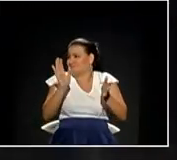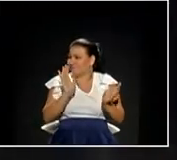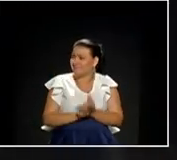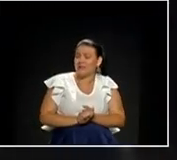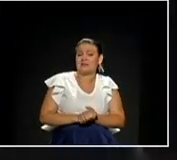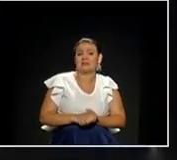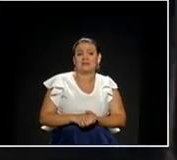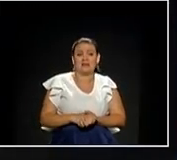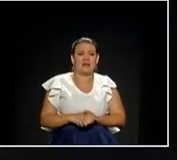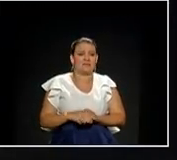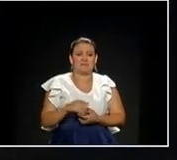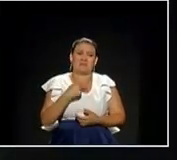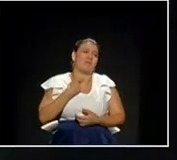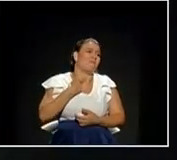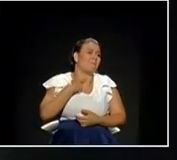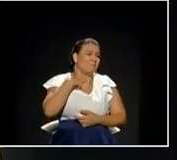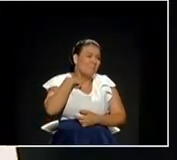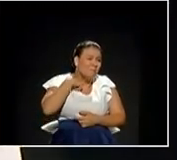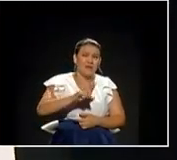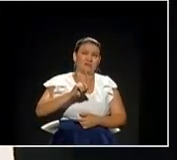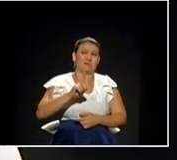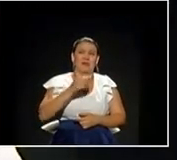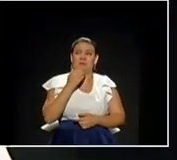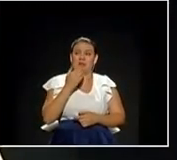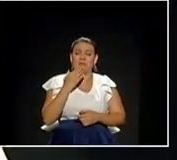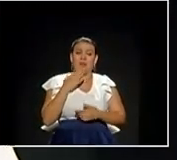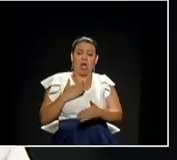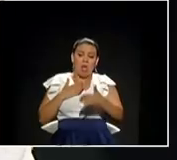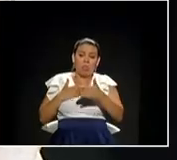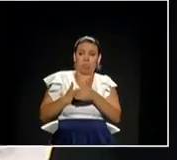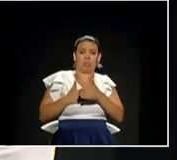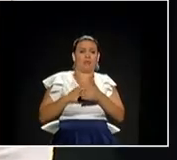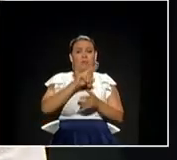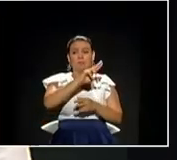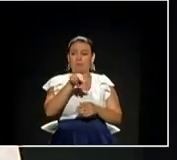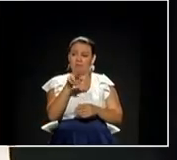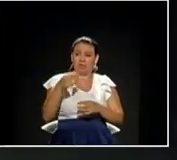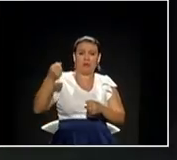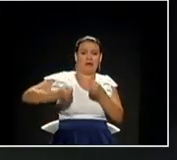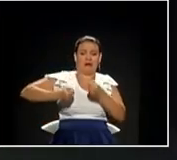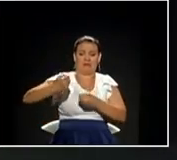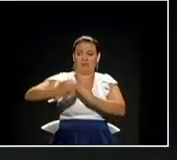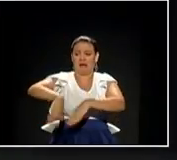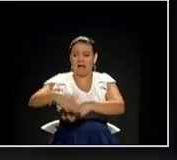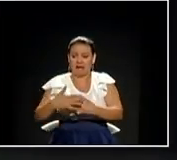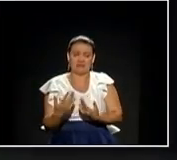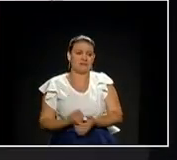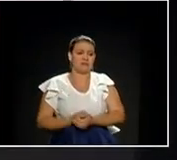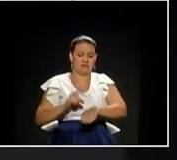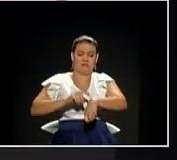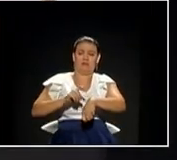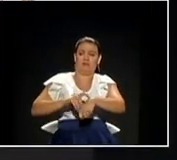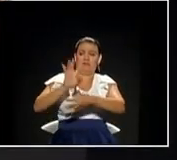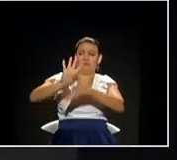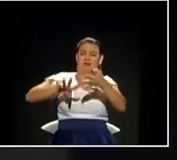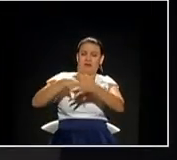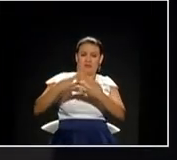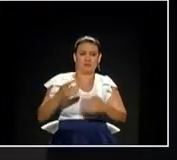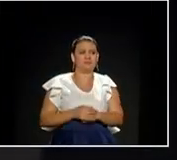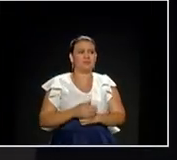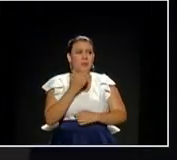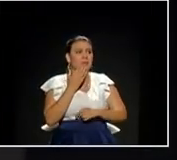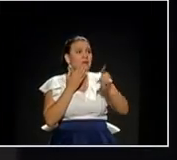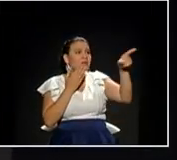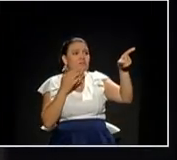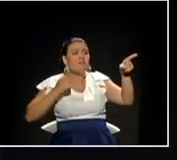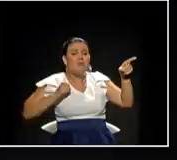la cav y no me gusta las medidas restrictivas afecta el comercio finalmente las personas y pasó en bogotá que se dijo que se hiciera pico y placa todo el